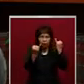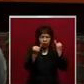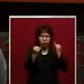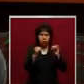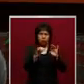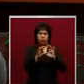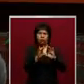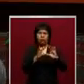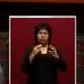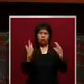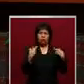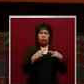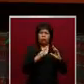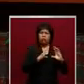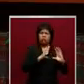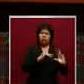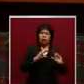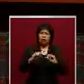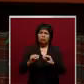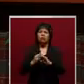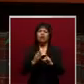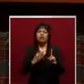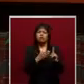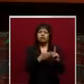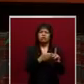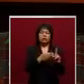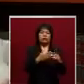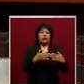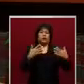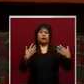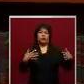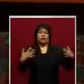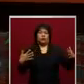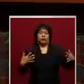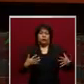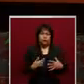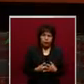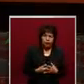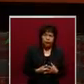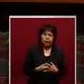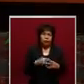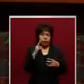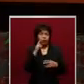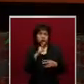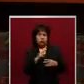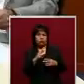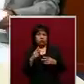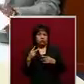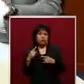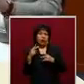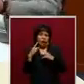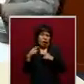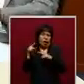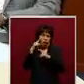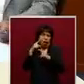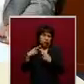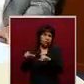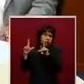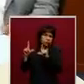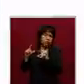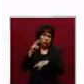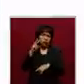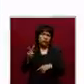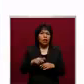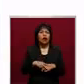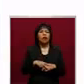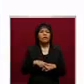a la creatividad, porque el reto es grande, como lo vamos a ver en un momento. Sí, porque además es una tabla muy